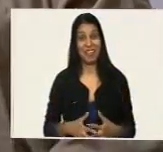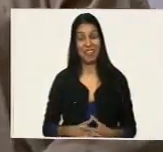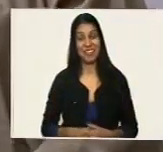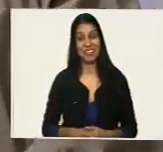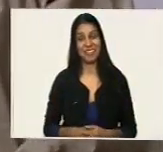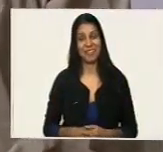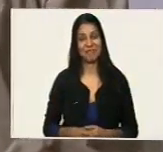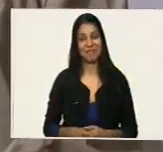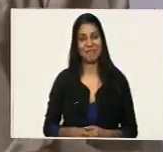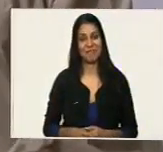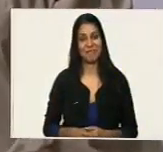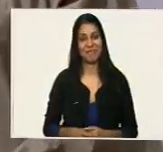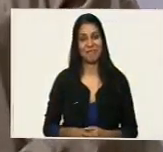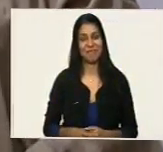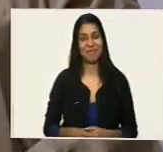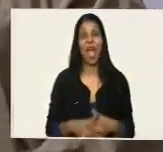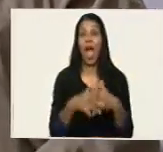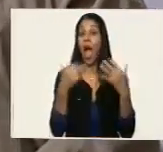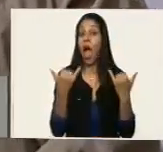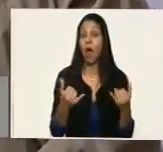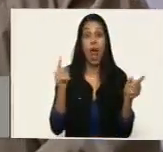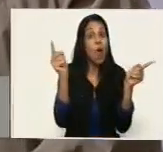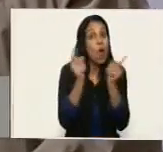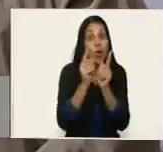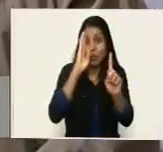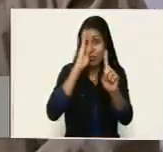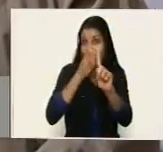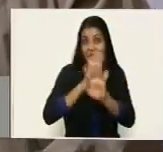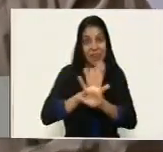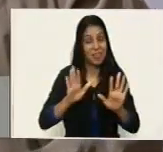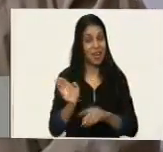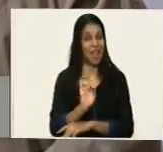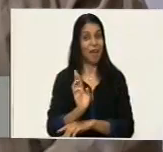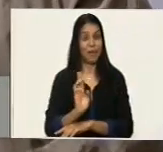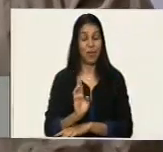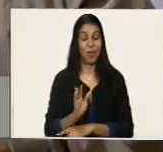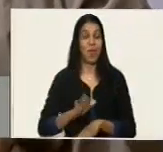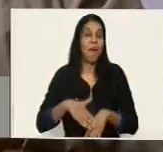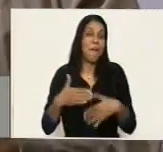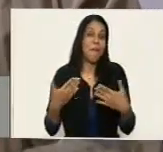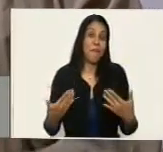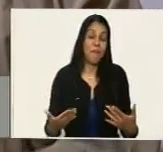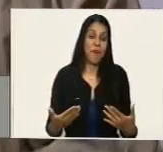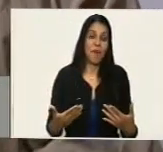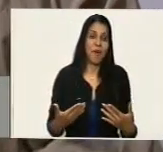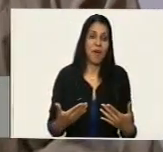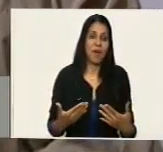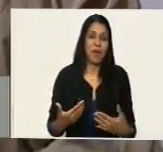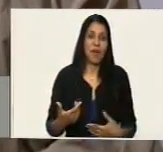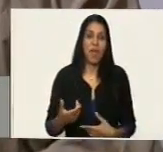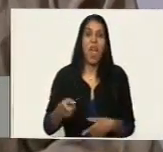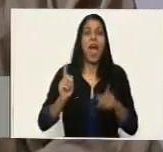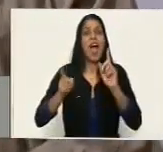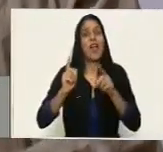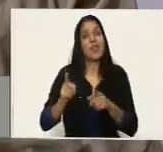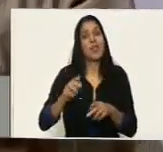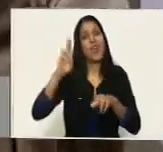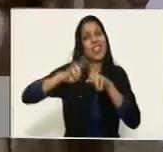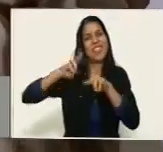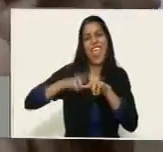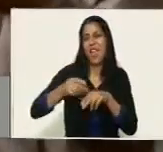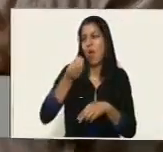Bueno, voy a ir al grano, lo cual es muy apropiado porque últimamente como demasiadas caraotas y lentejas.